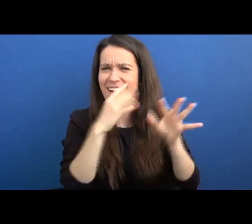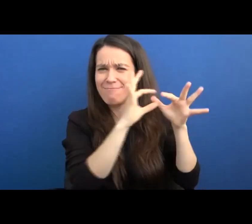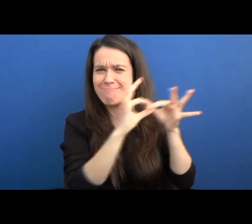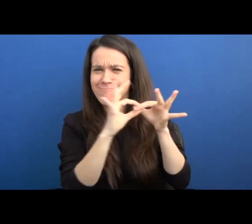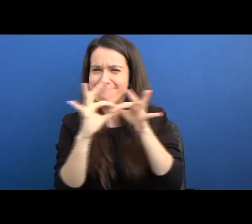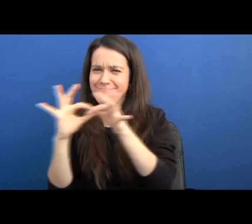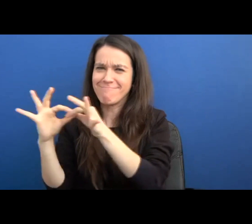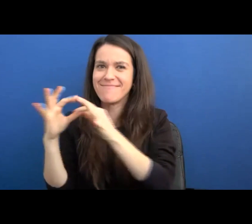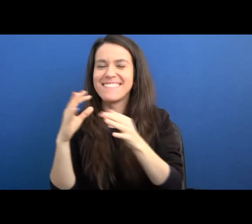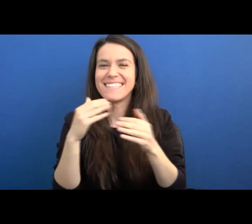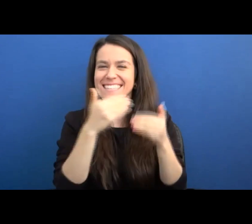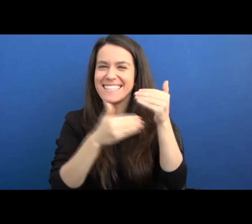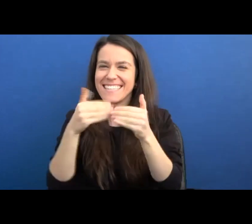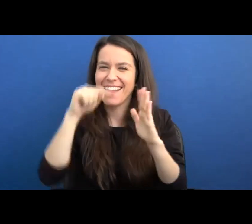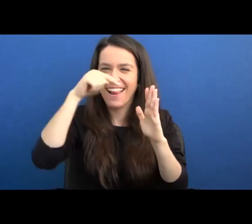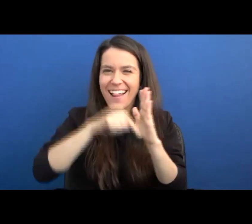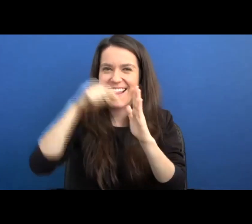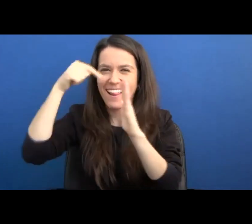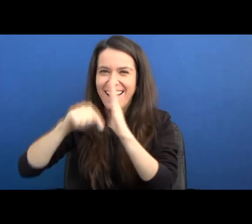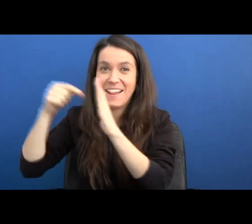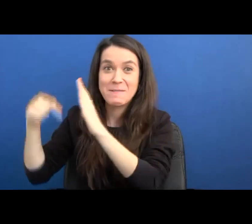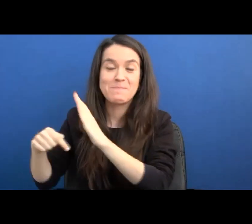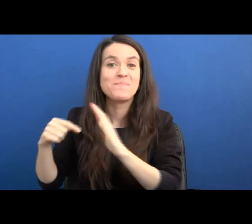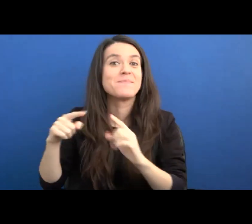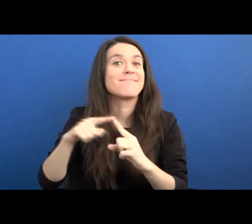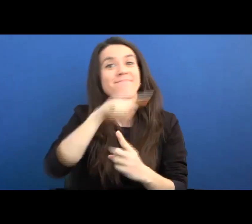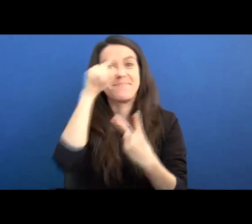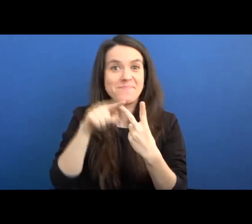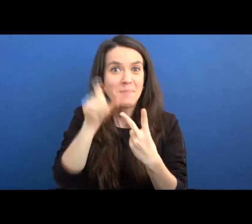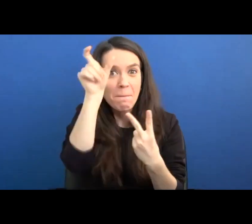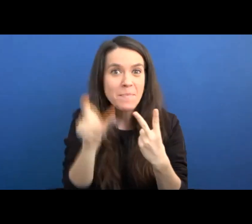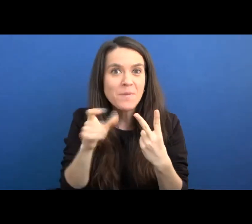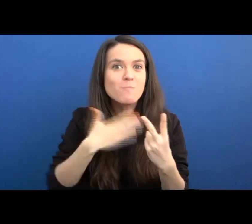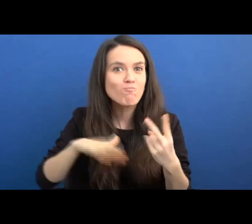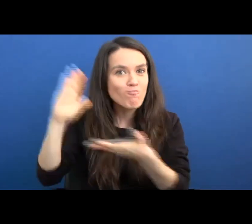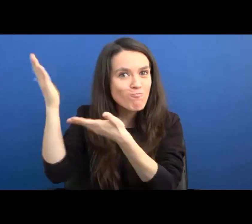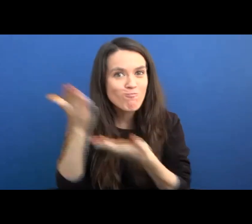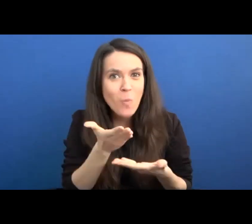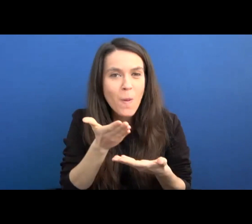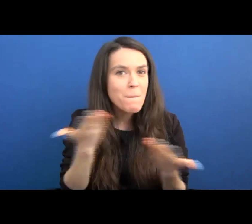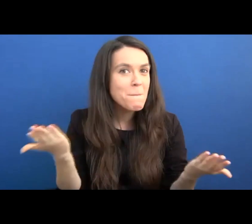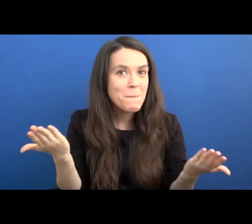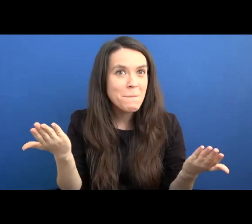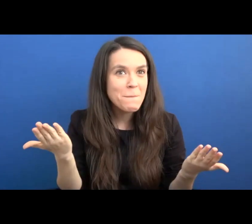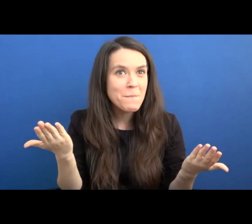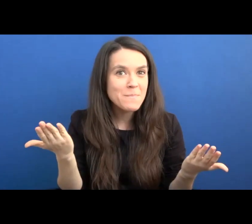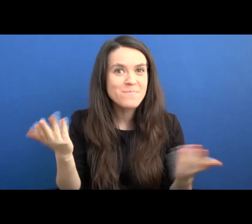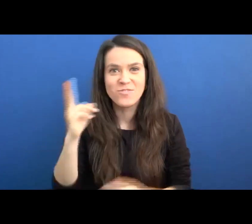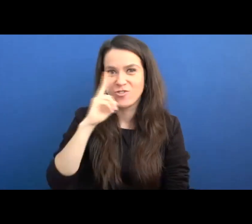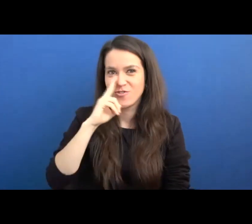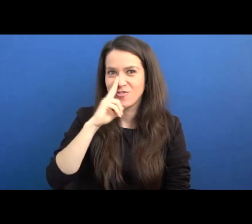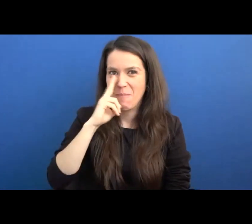siguientes panelistas también tendrán muchos elementos que podrán abordar en más detalle. Al siguiente panelista que quiero